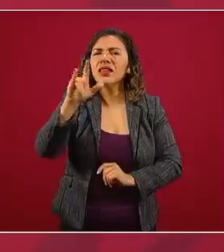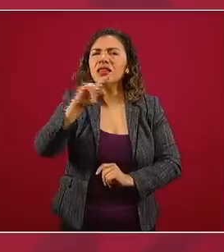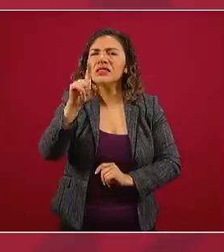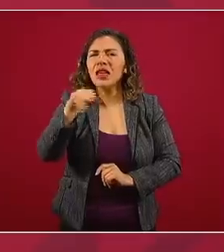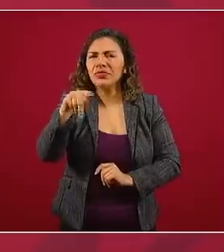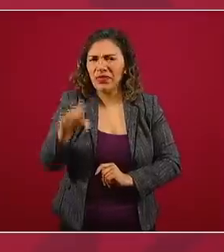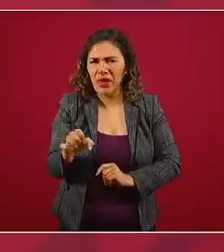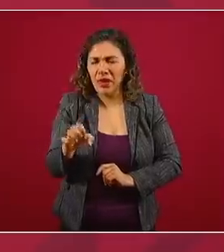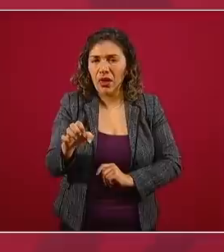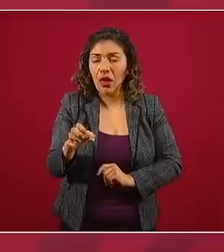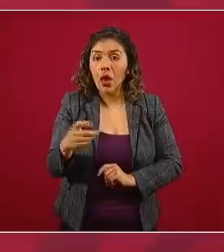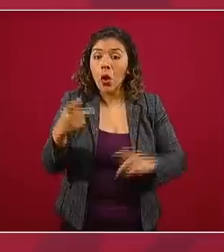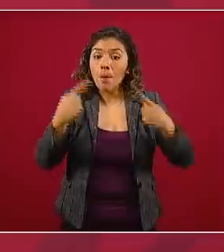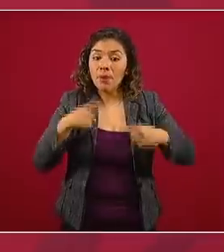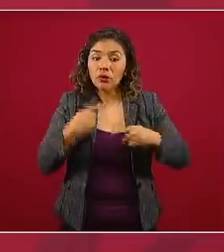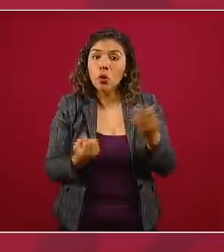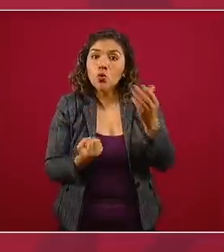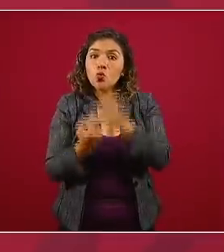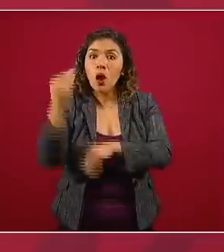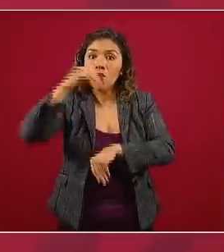el nuevo dueño